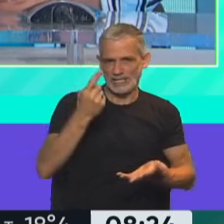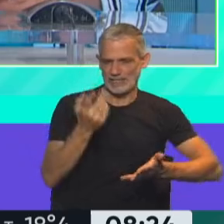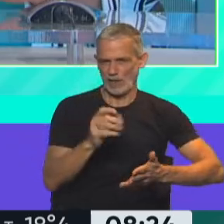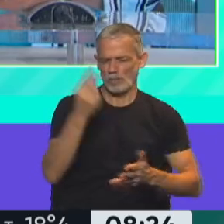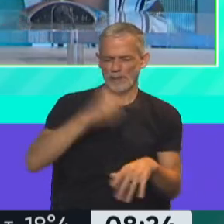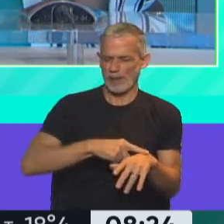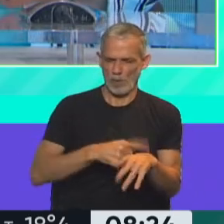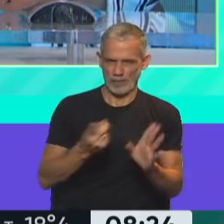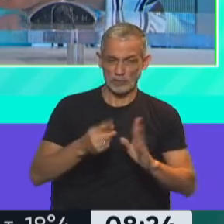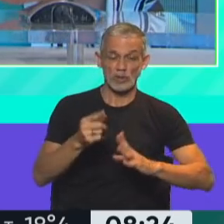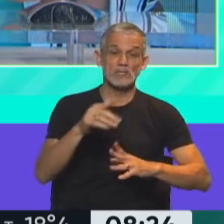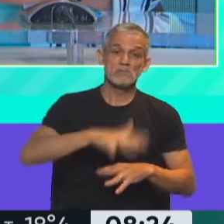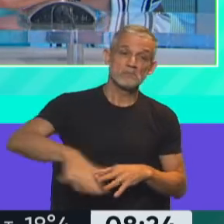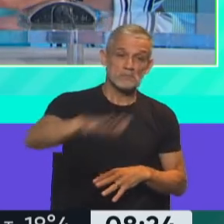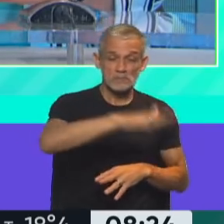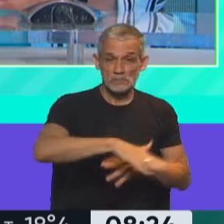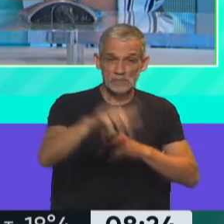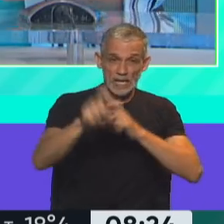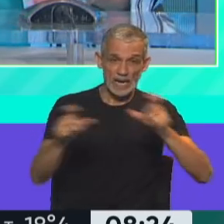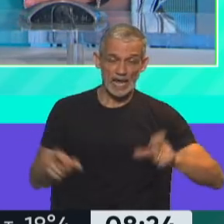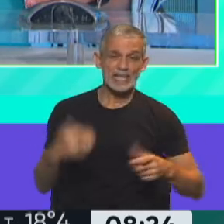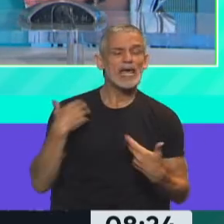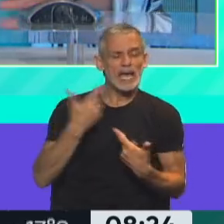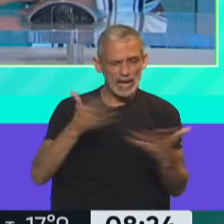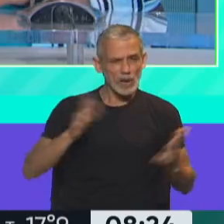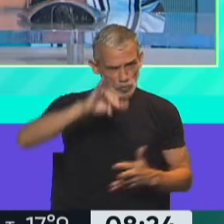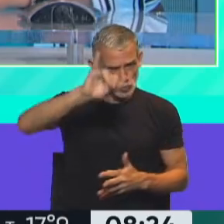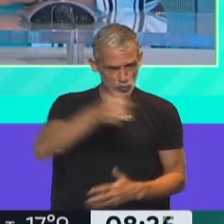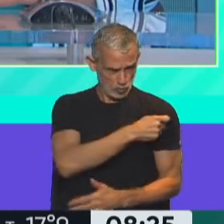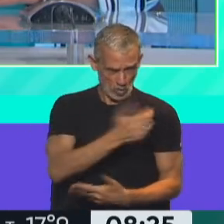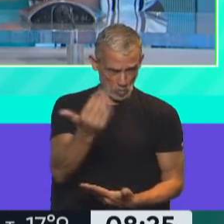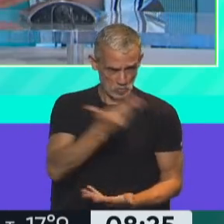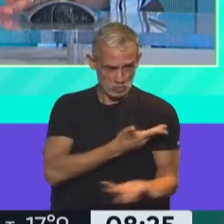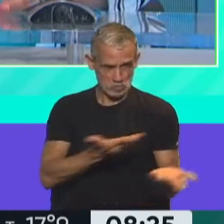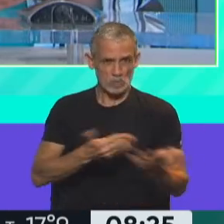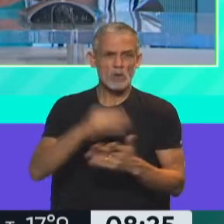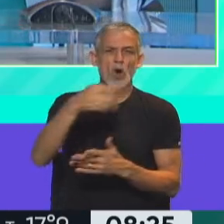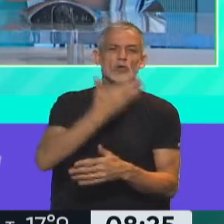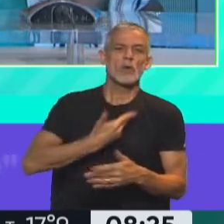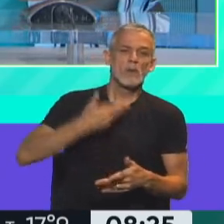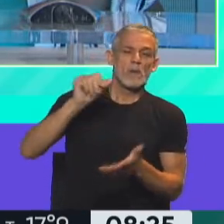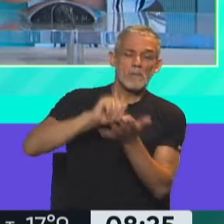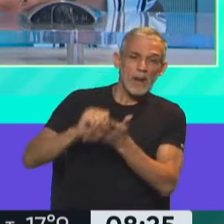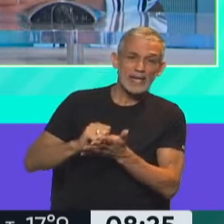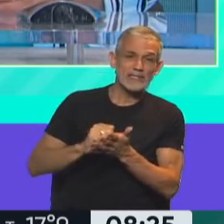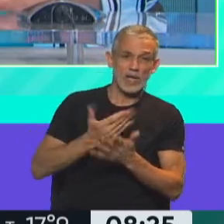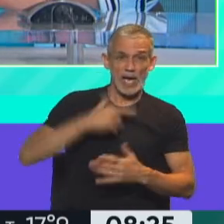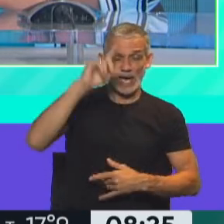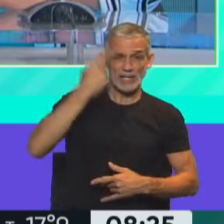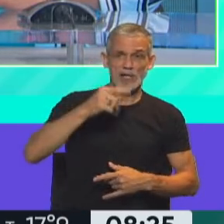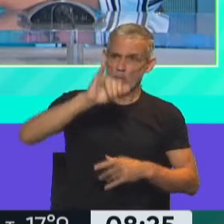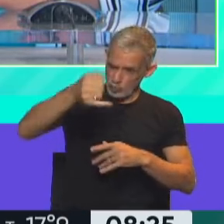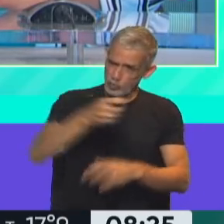primer momento. Y por otro lado, una población que en general se ha querido vacunar, porque en otros países el Estado decidió vacunar, pero ustedes saben que hay una